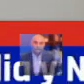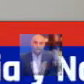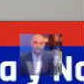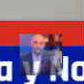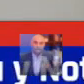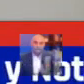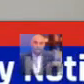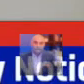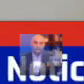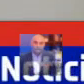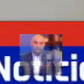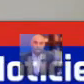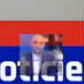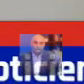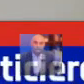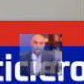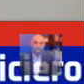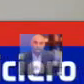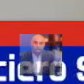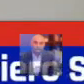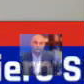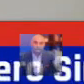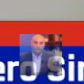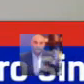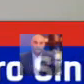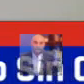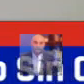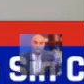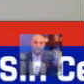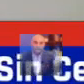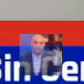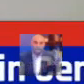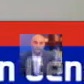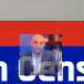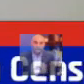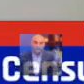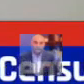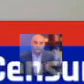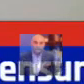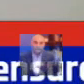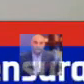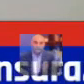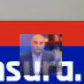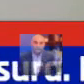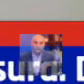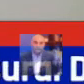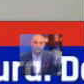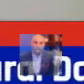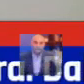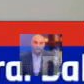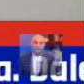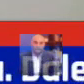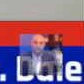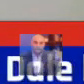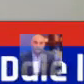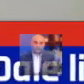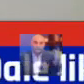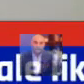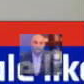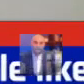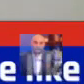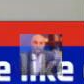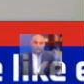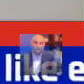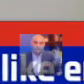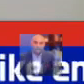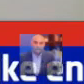mi punto de crítica con respecto a no precisamente el gobierno federal, sino